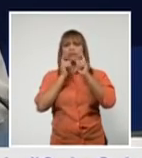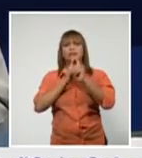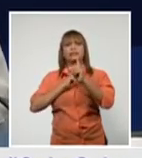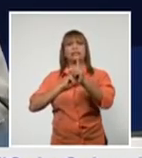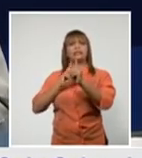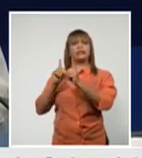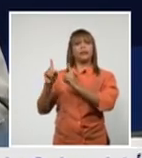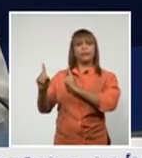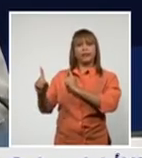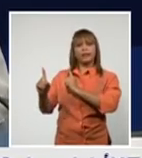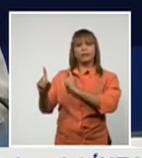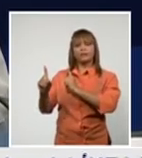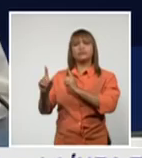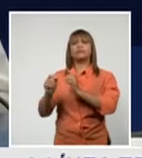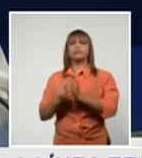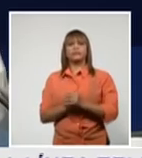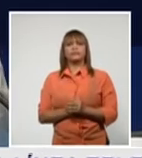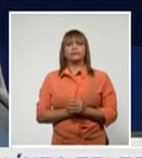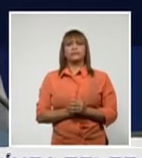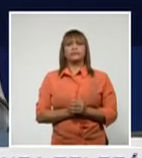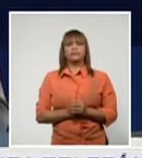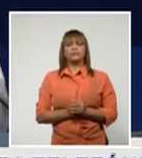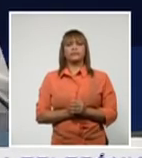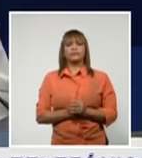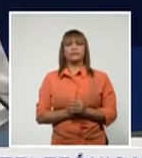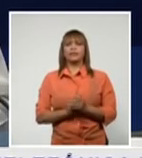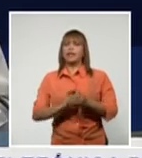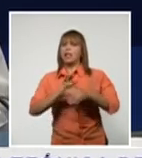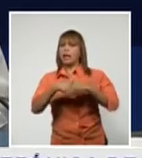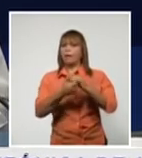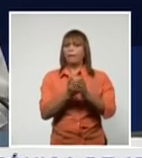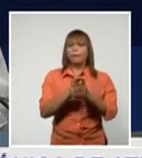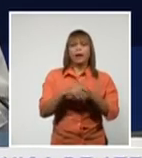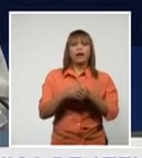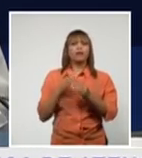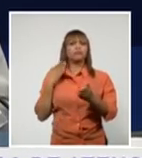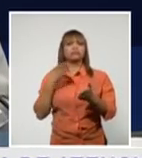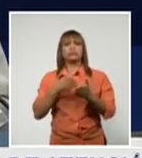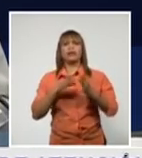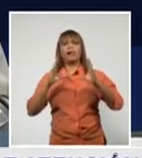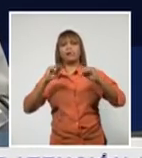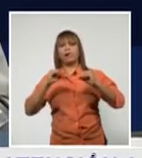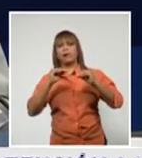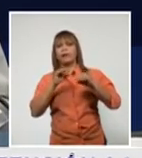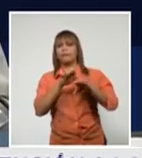distanciamiento, la desinfección de las manos,